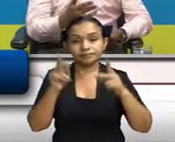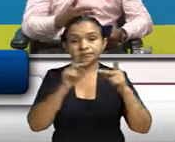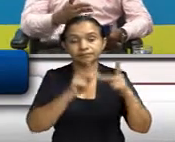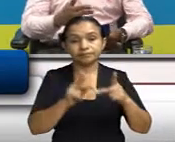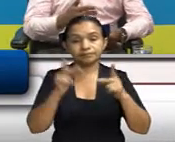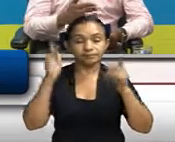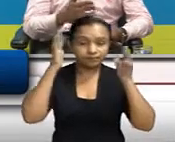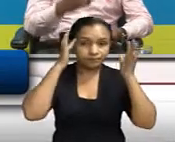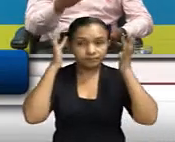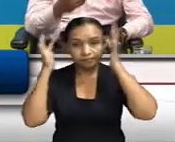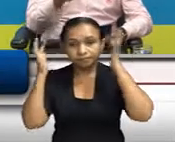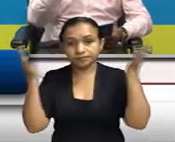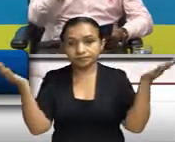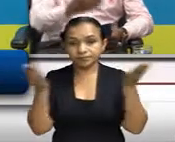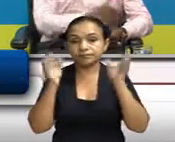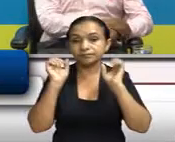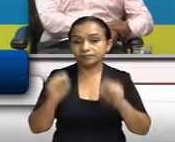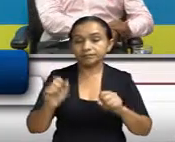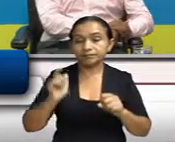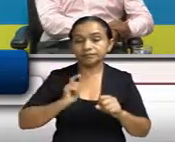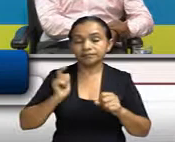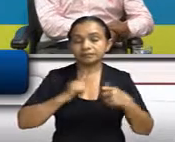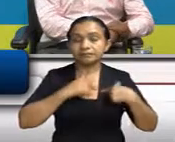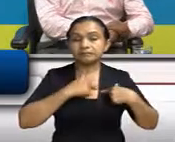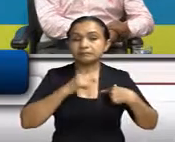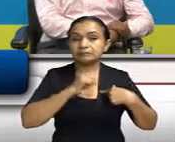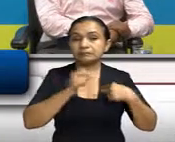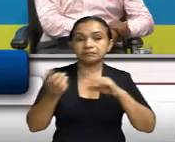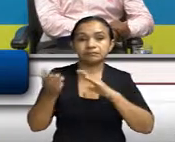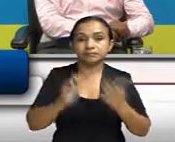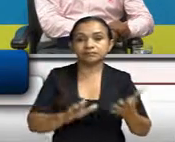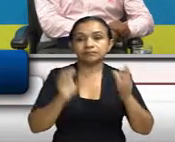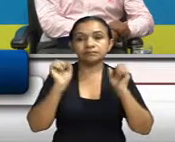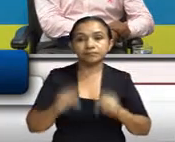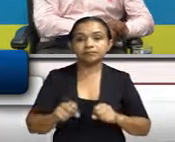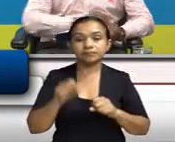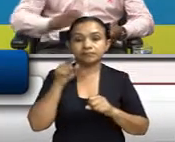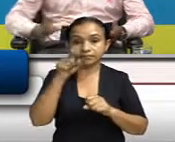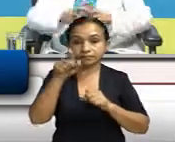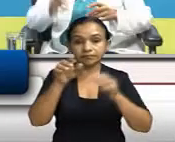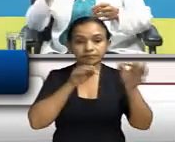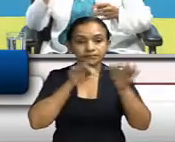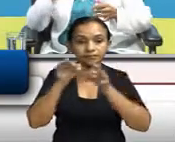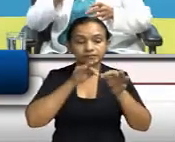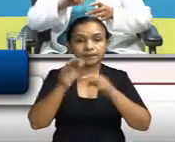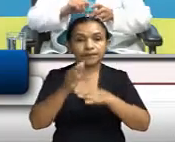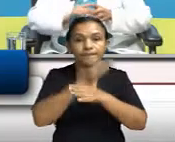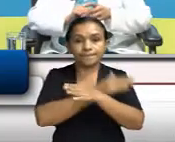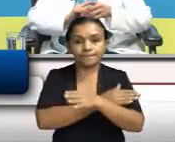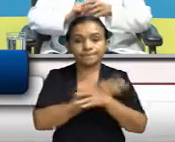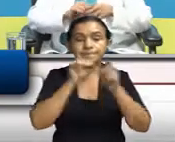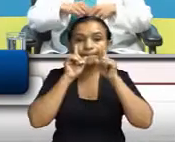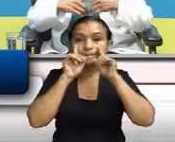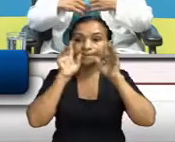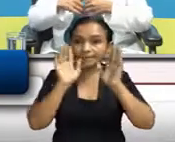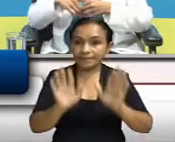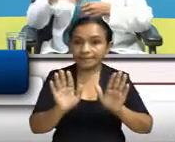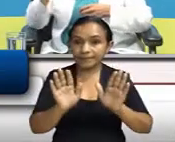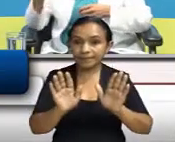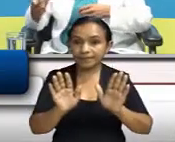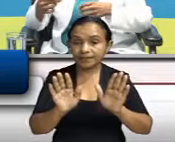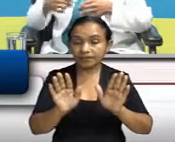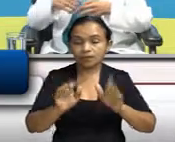está preocupada porque sabe que puede presentar un infarto cardíaco. Entonces, como tú lo mencionaste, vamos desde prevención. O sea, si